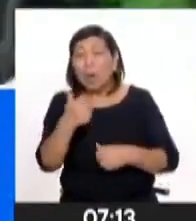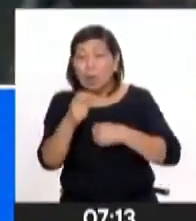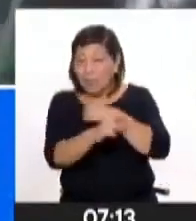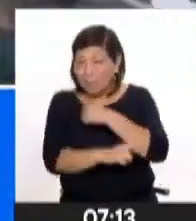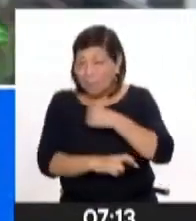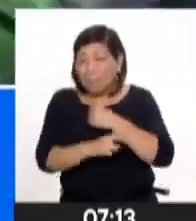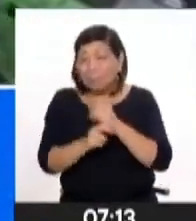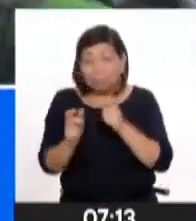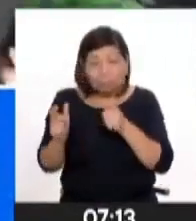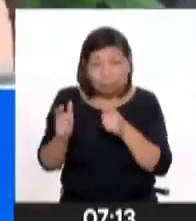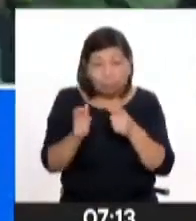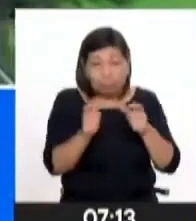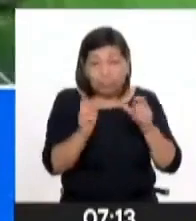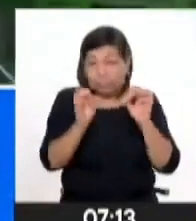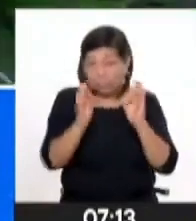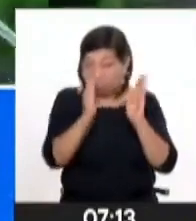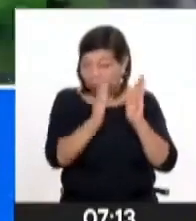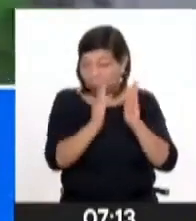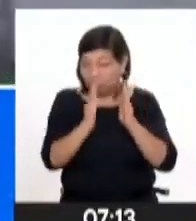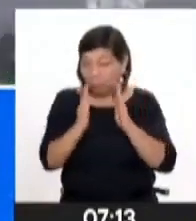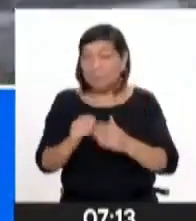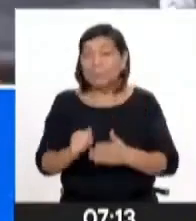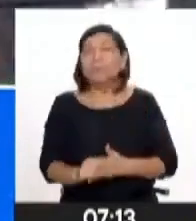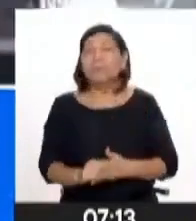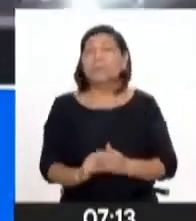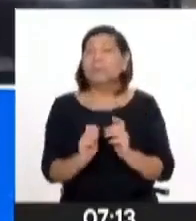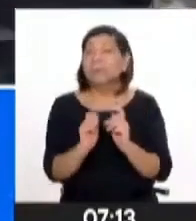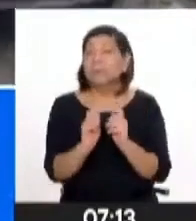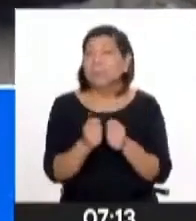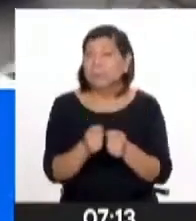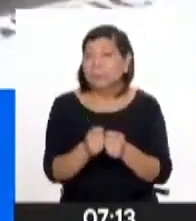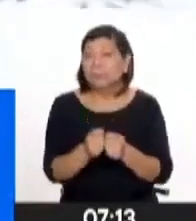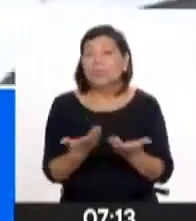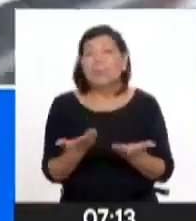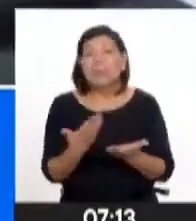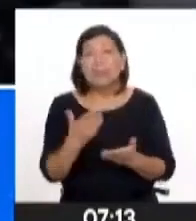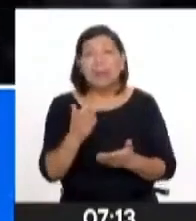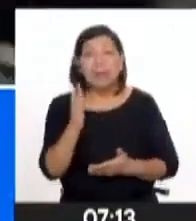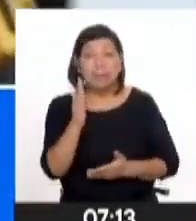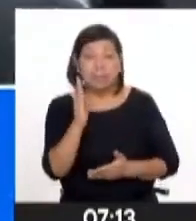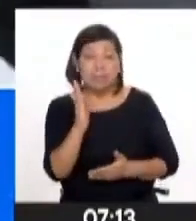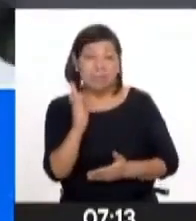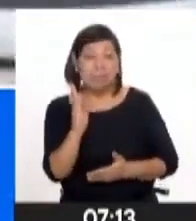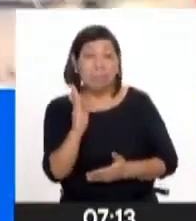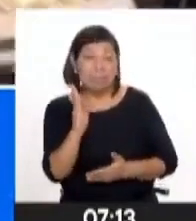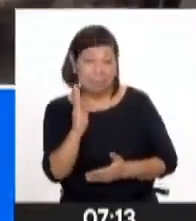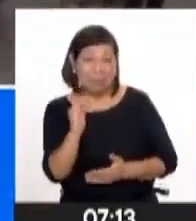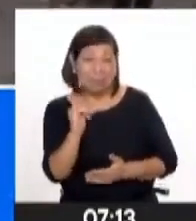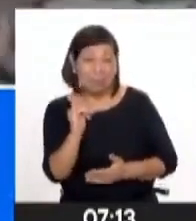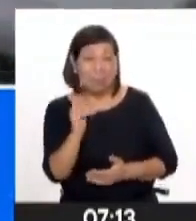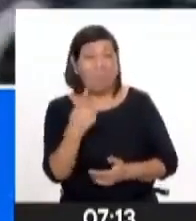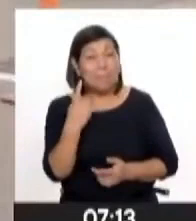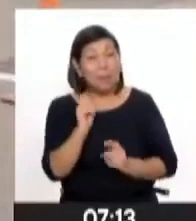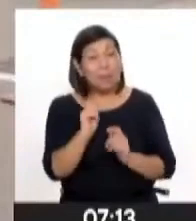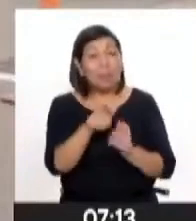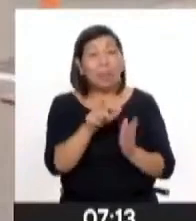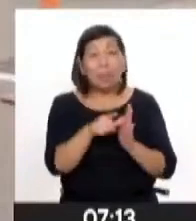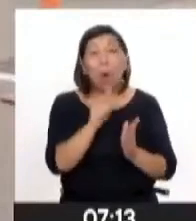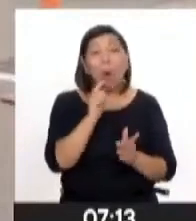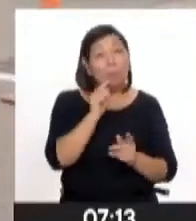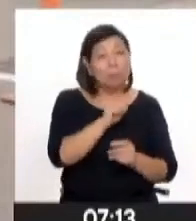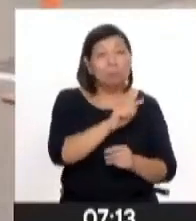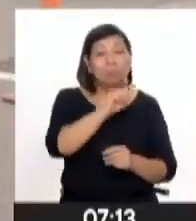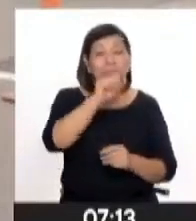integrada por mutuos vehículos, unidades especializadas, personal de Interpol y un médico por si lo necesitaba. Por otro